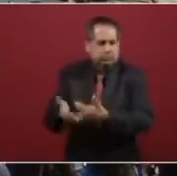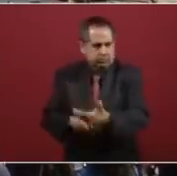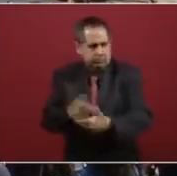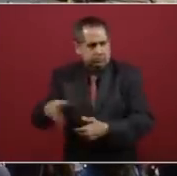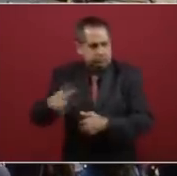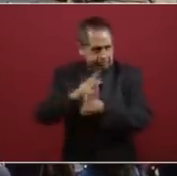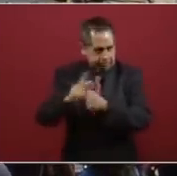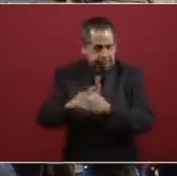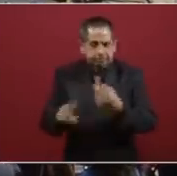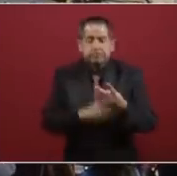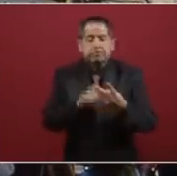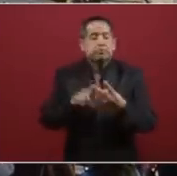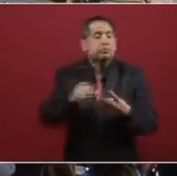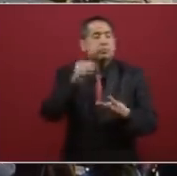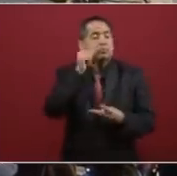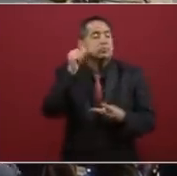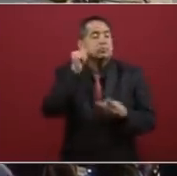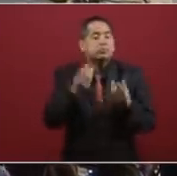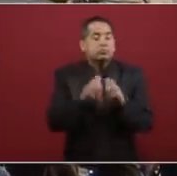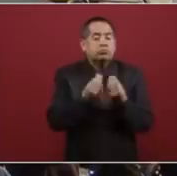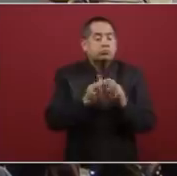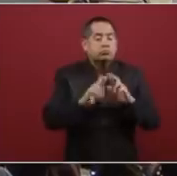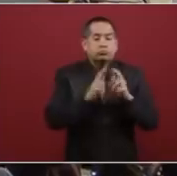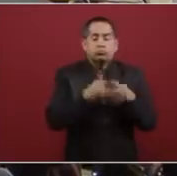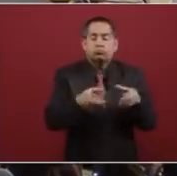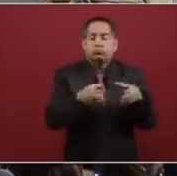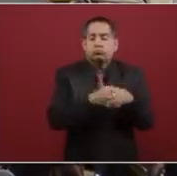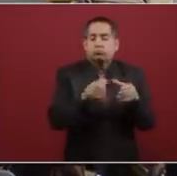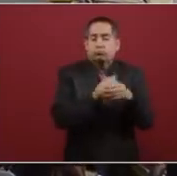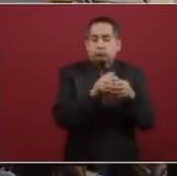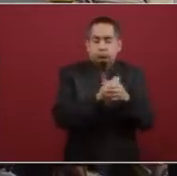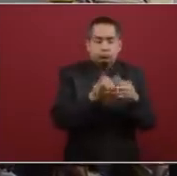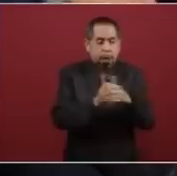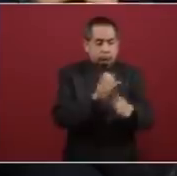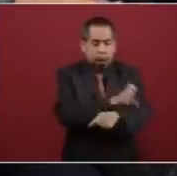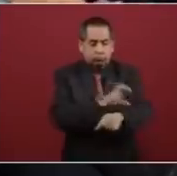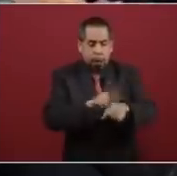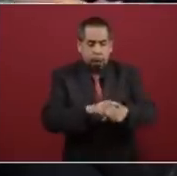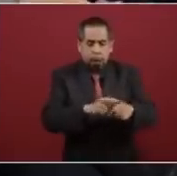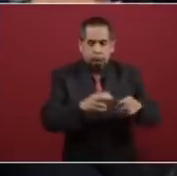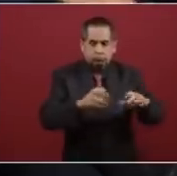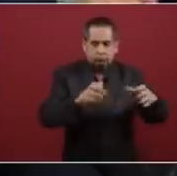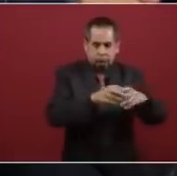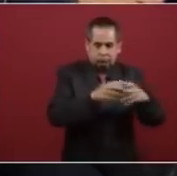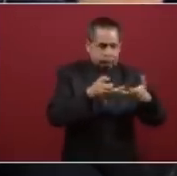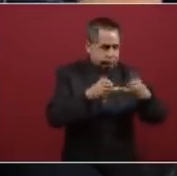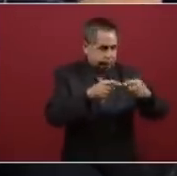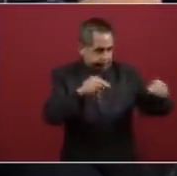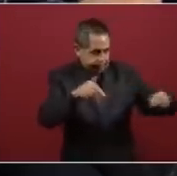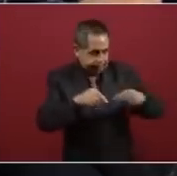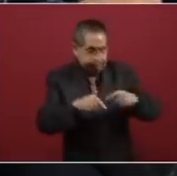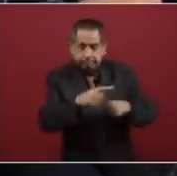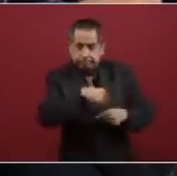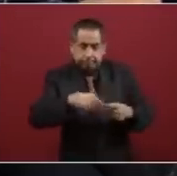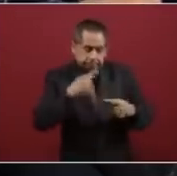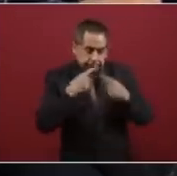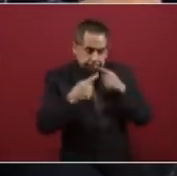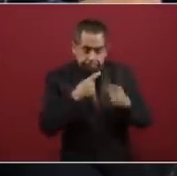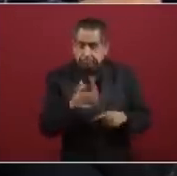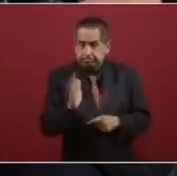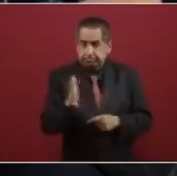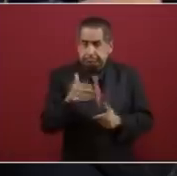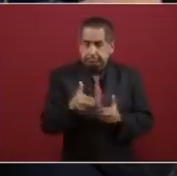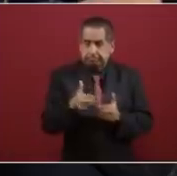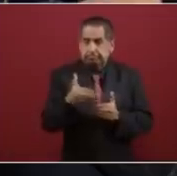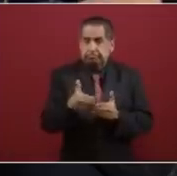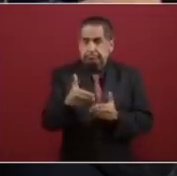La segunda, ayer hubo una reunión con su gabinete y con los coordinadores territoriales y nos comentaban que se avanzó en